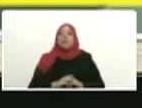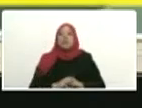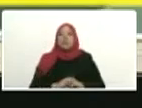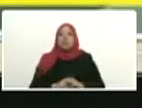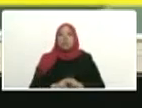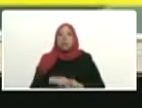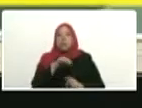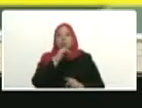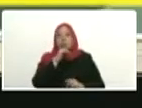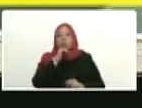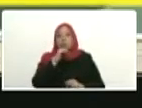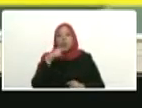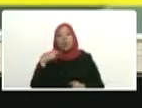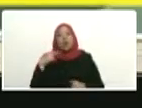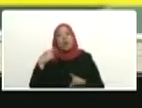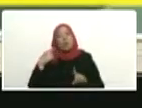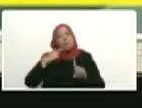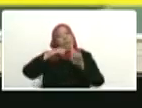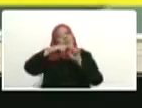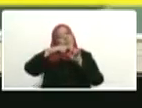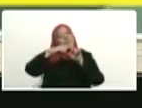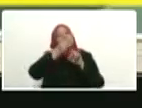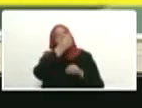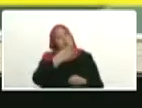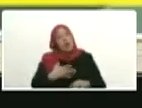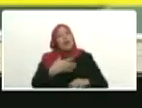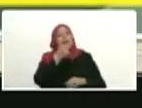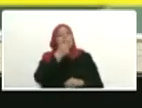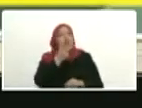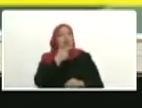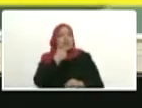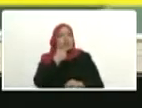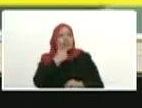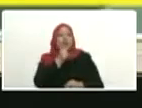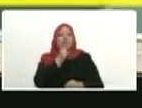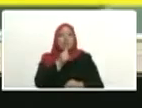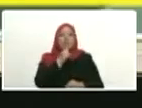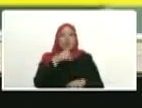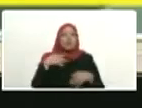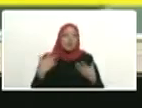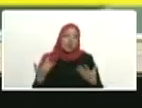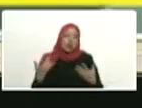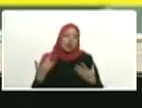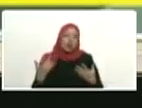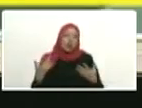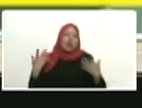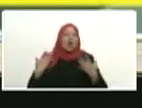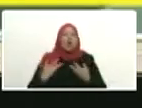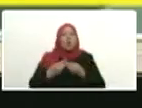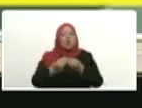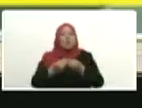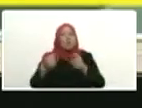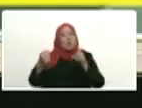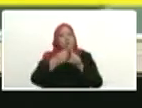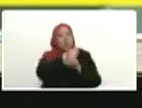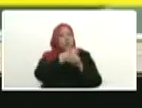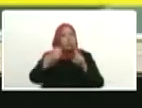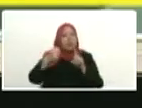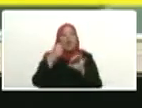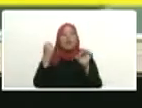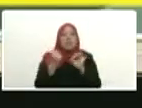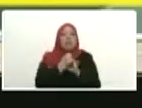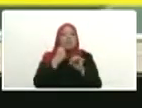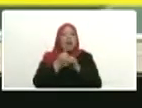de noticias positivas de la gente de a pie, de la gente que lucha, de la gente que